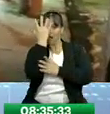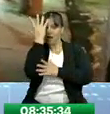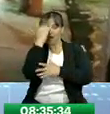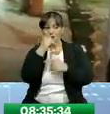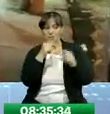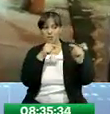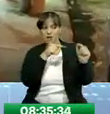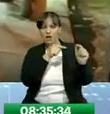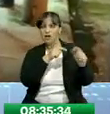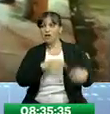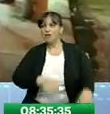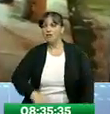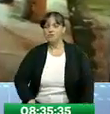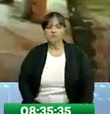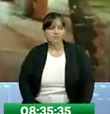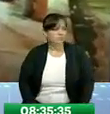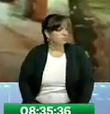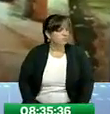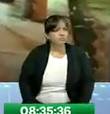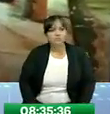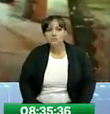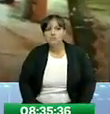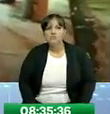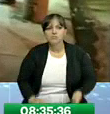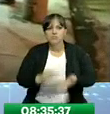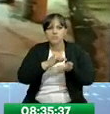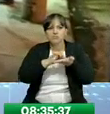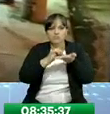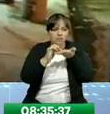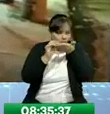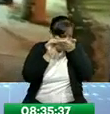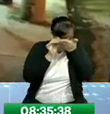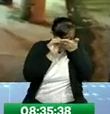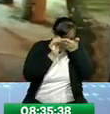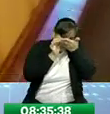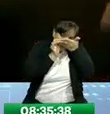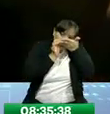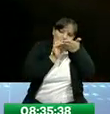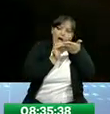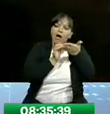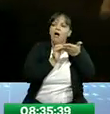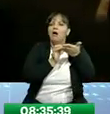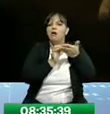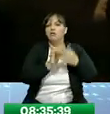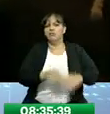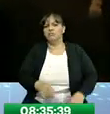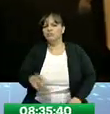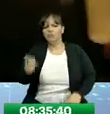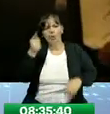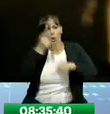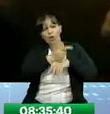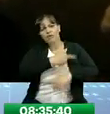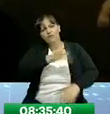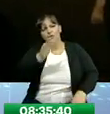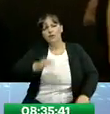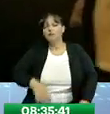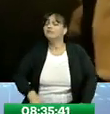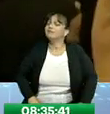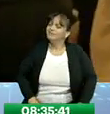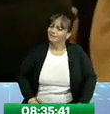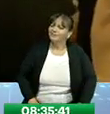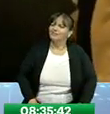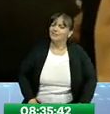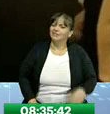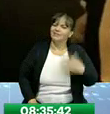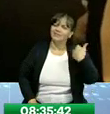se mandan sus cosas y salen drogados entonces quienes hablando que se retiren que salgan del barrio bueno y se le ha